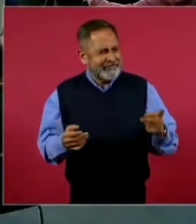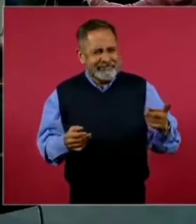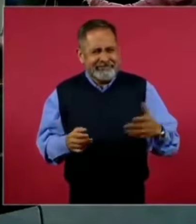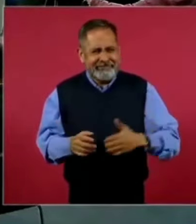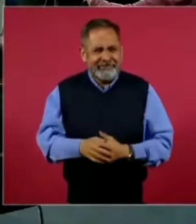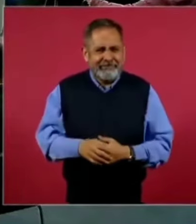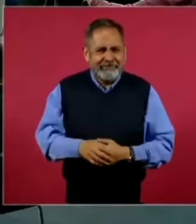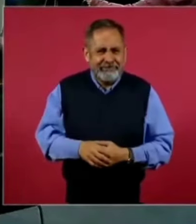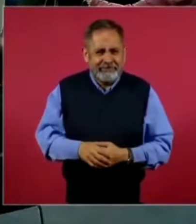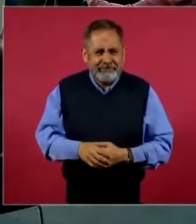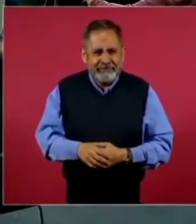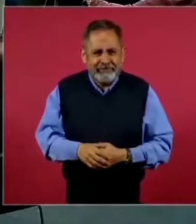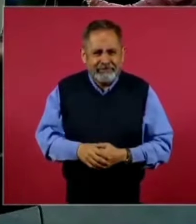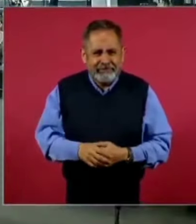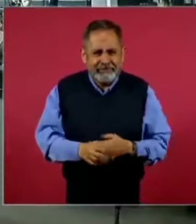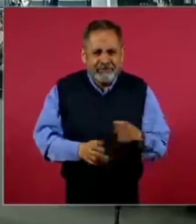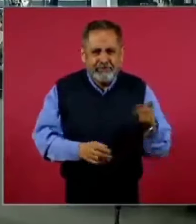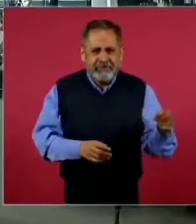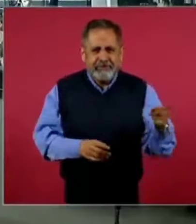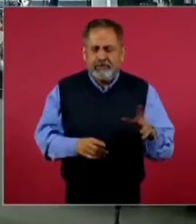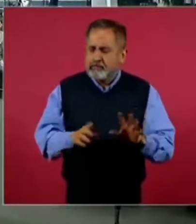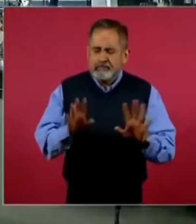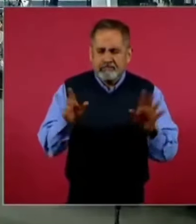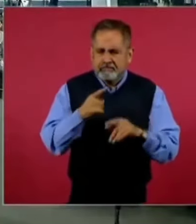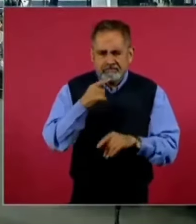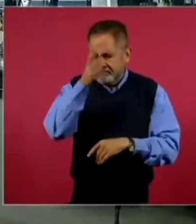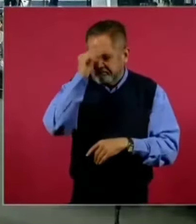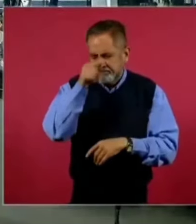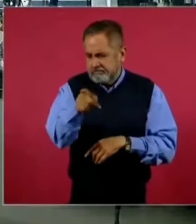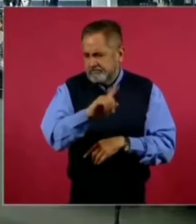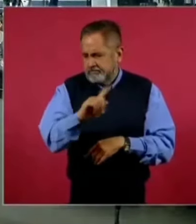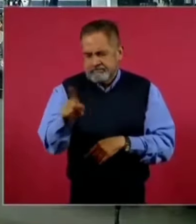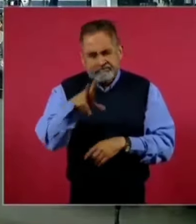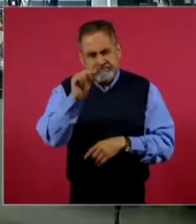Esto es lo que yo rebato.